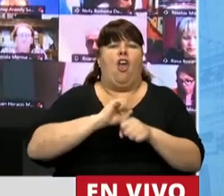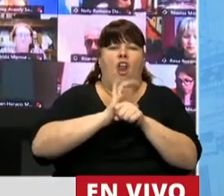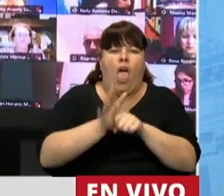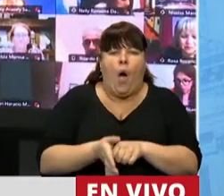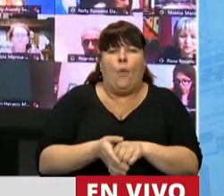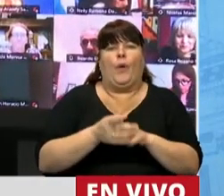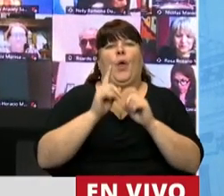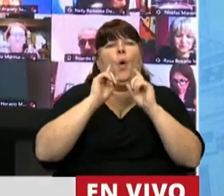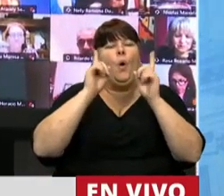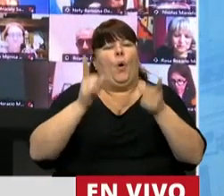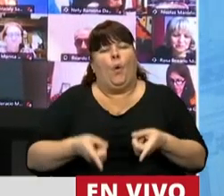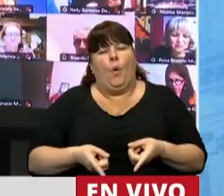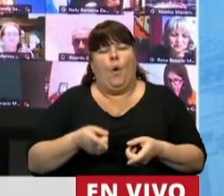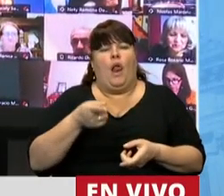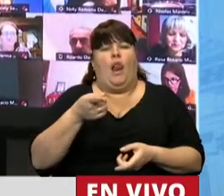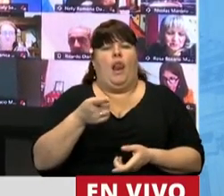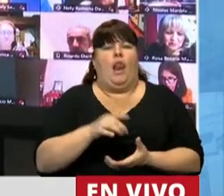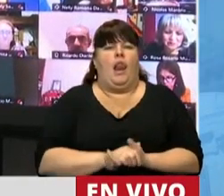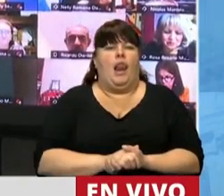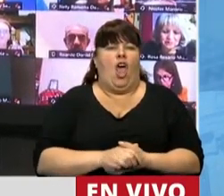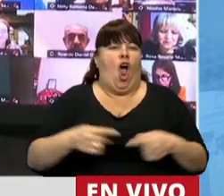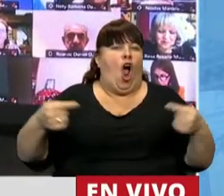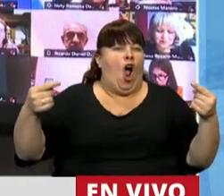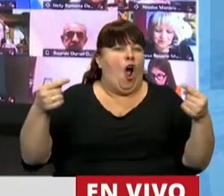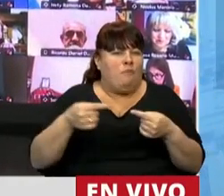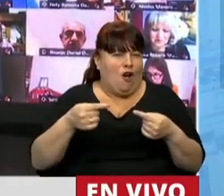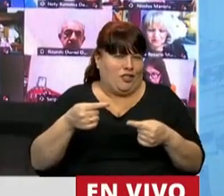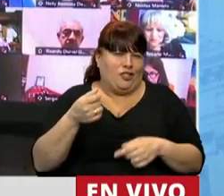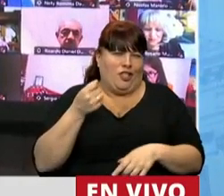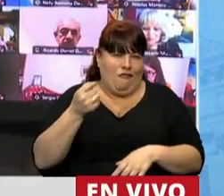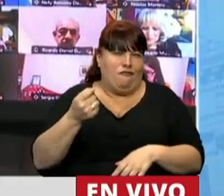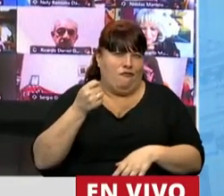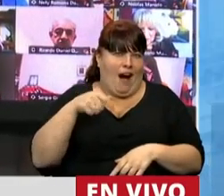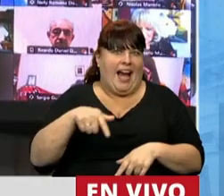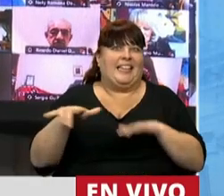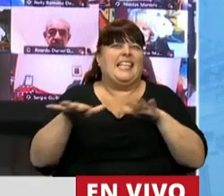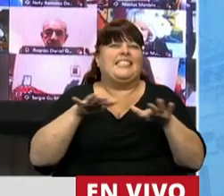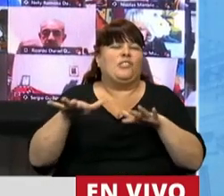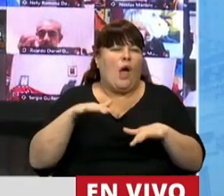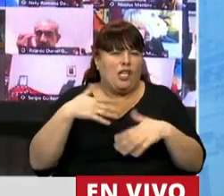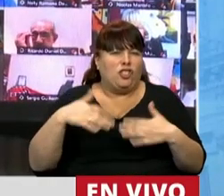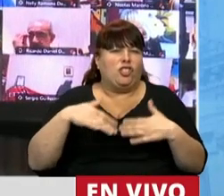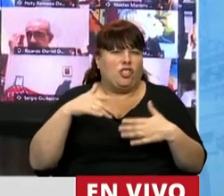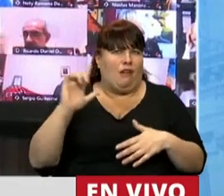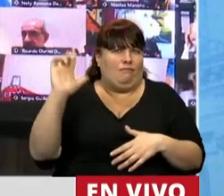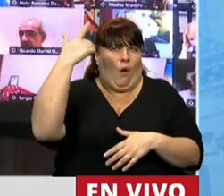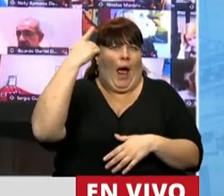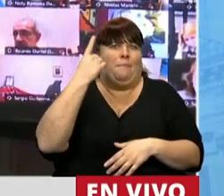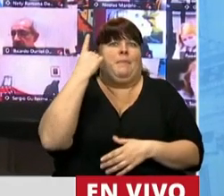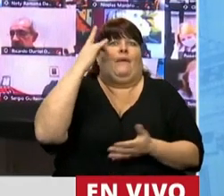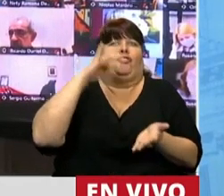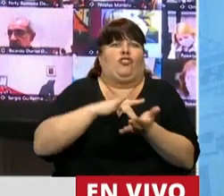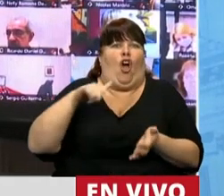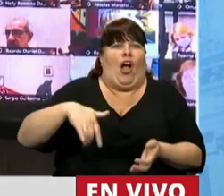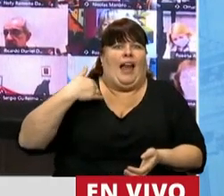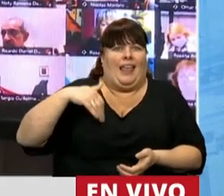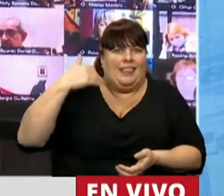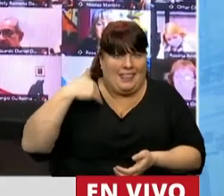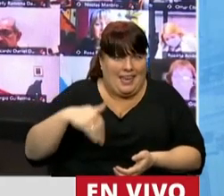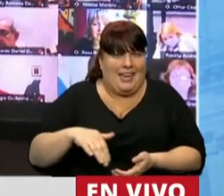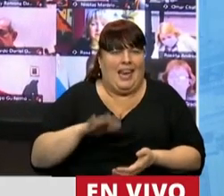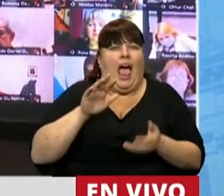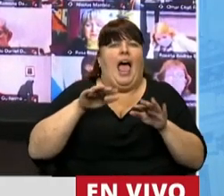donde a pesar de una oposición descarnada en una de las situaciones más inéditas que le ha tocado vivir a la Argentina